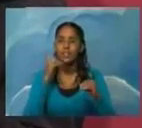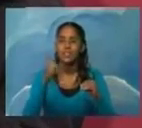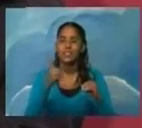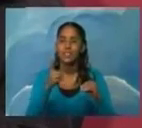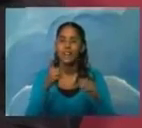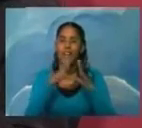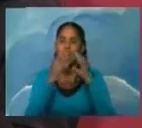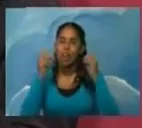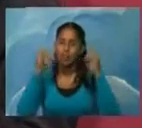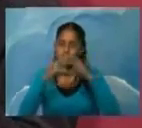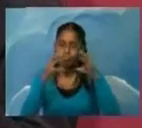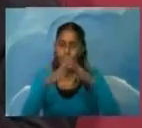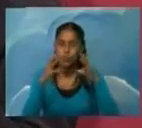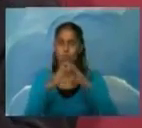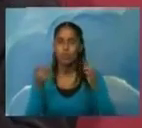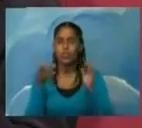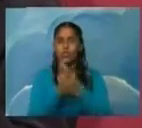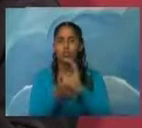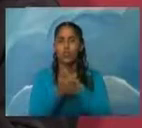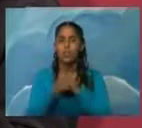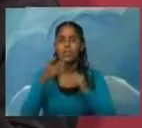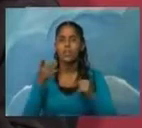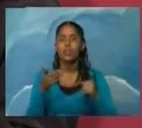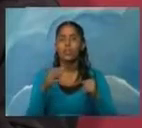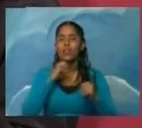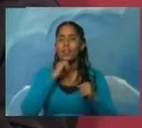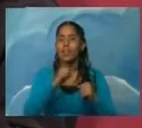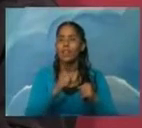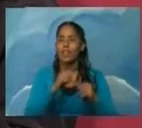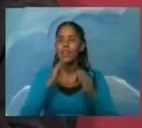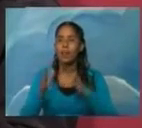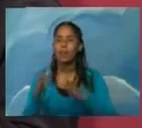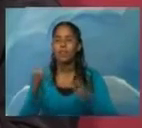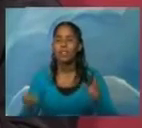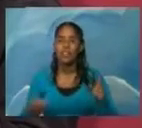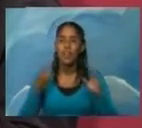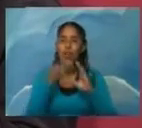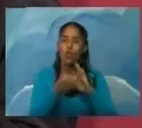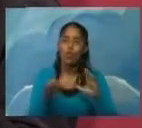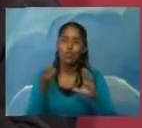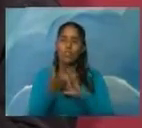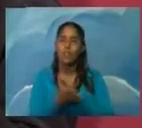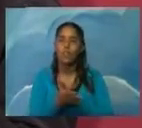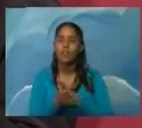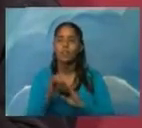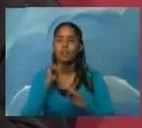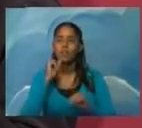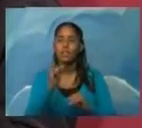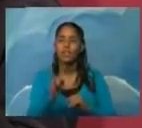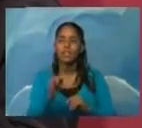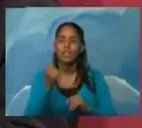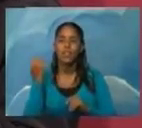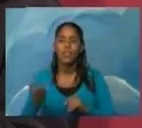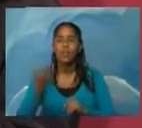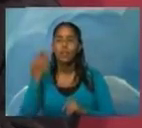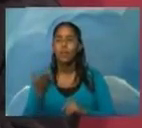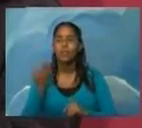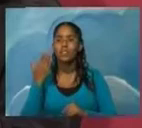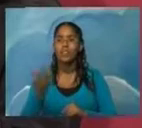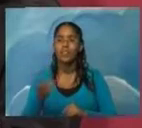la introducción acerca de lo que es la parte de los diezmos. Y importante